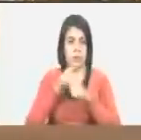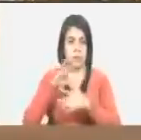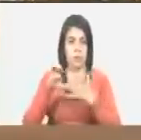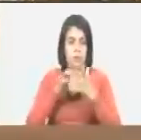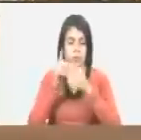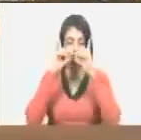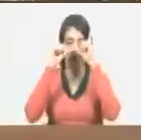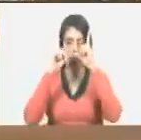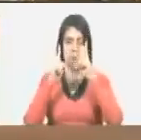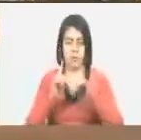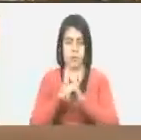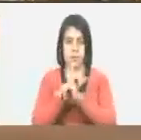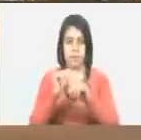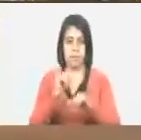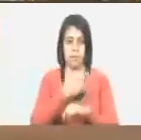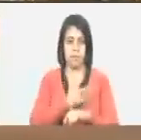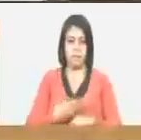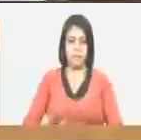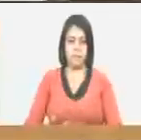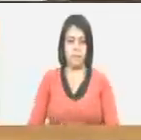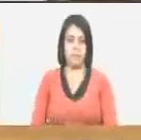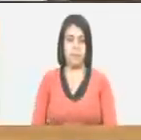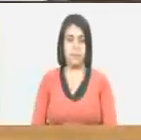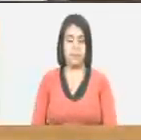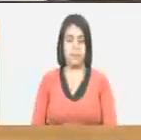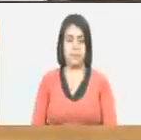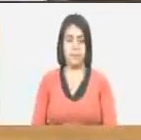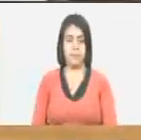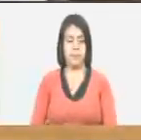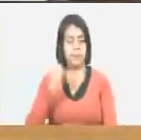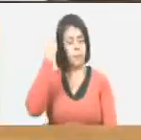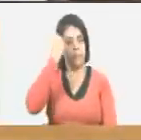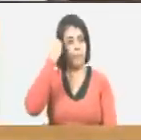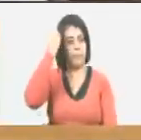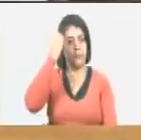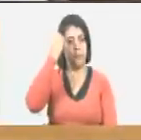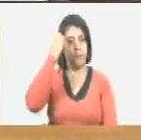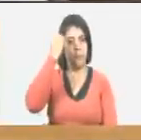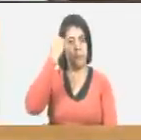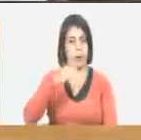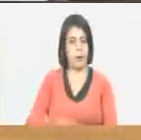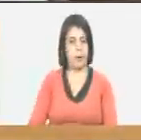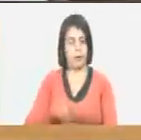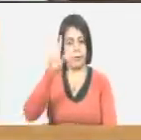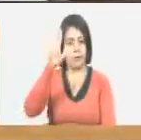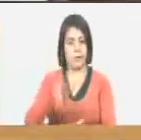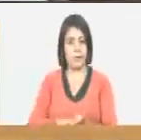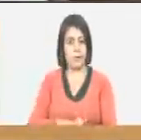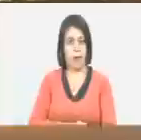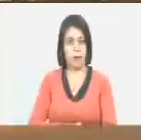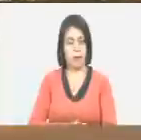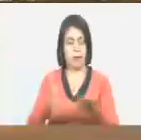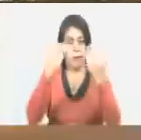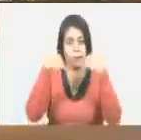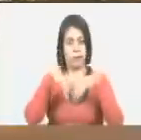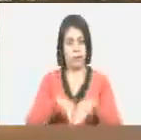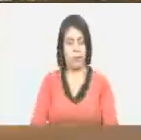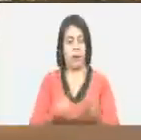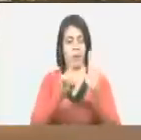su decisión. Es todo, señor presidente. En consideración, aprobado.